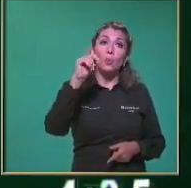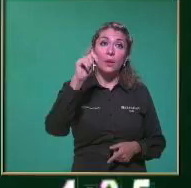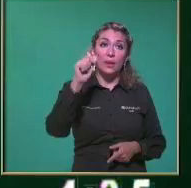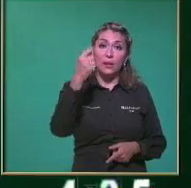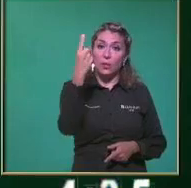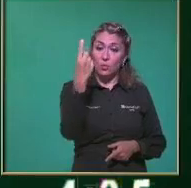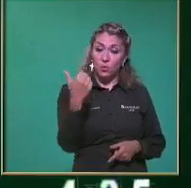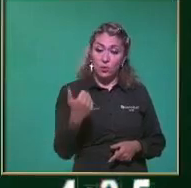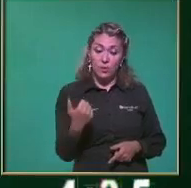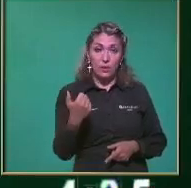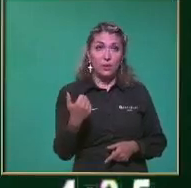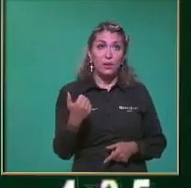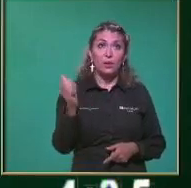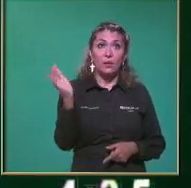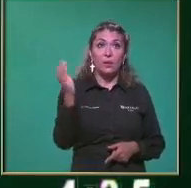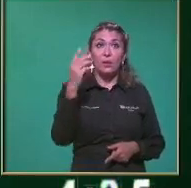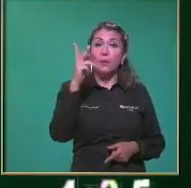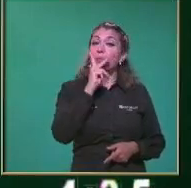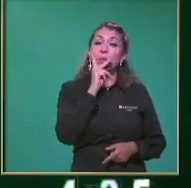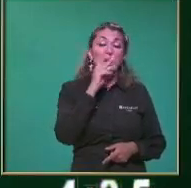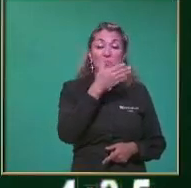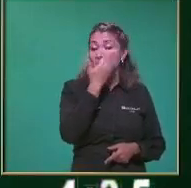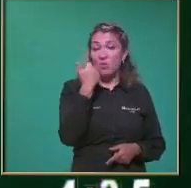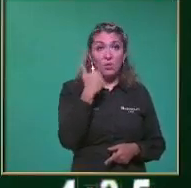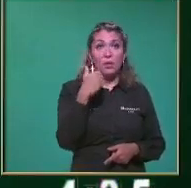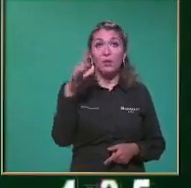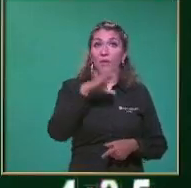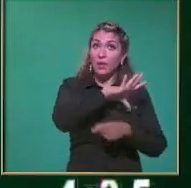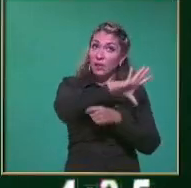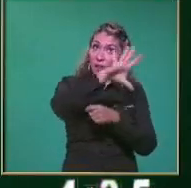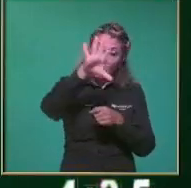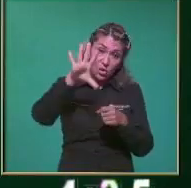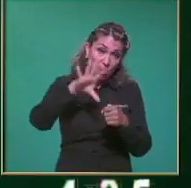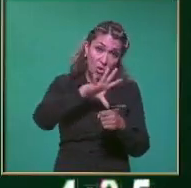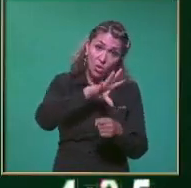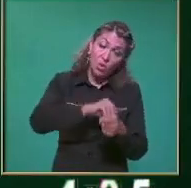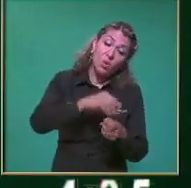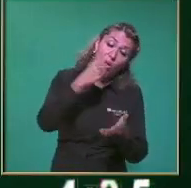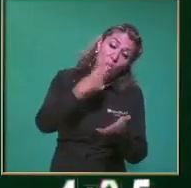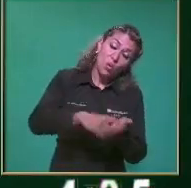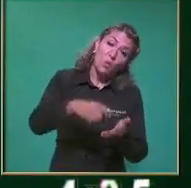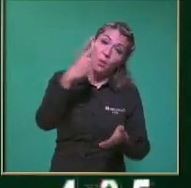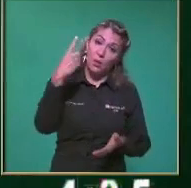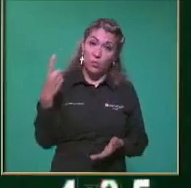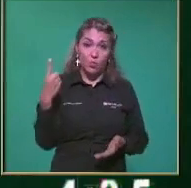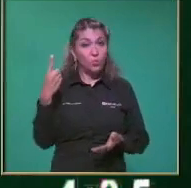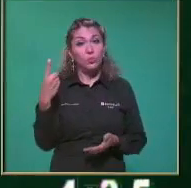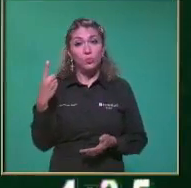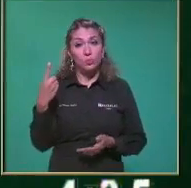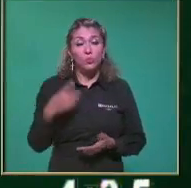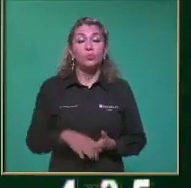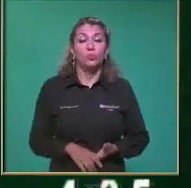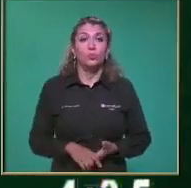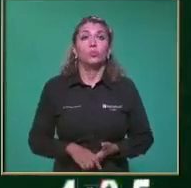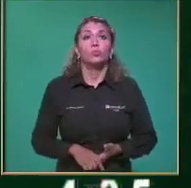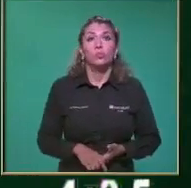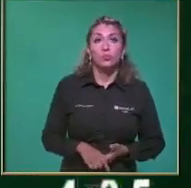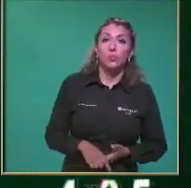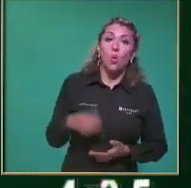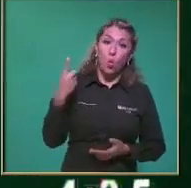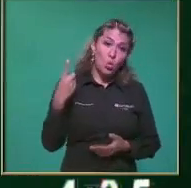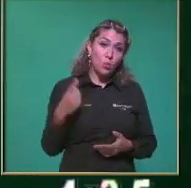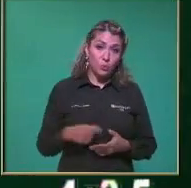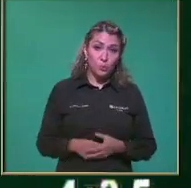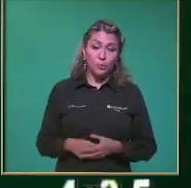es que entre todos, entre Carlos, su hermana y su papá, pagan el total del juego. Entonces el total del juego